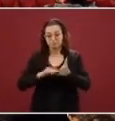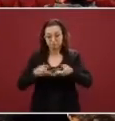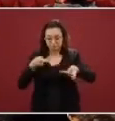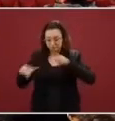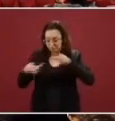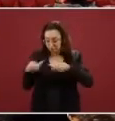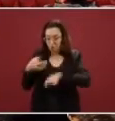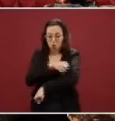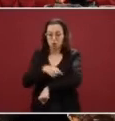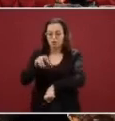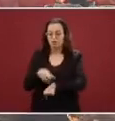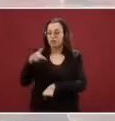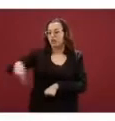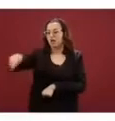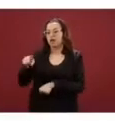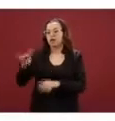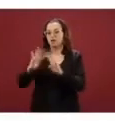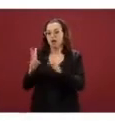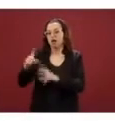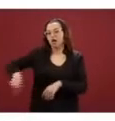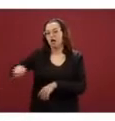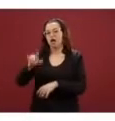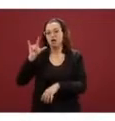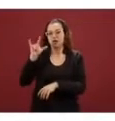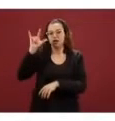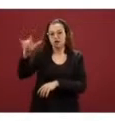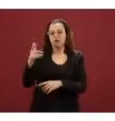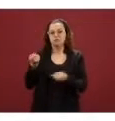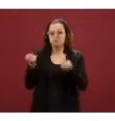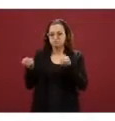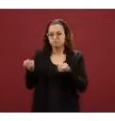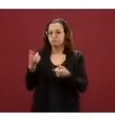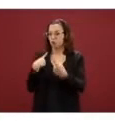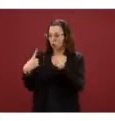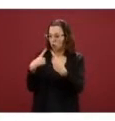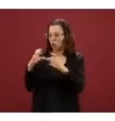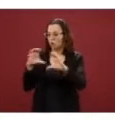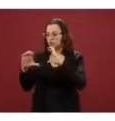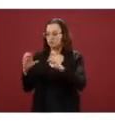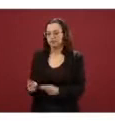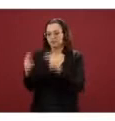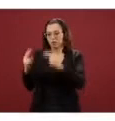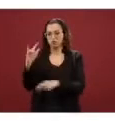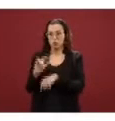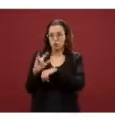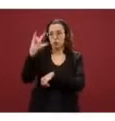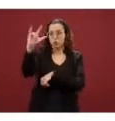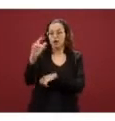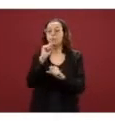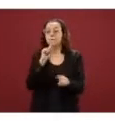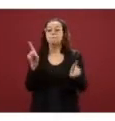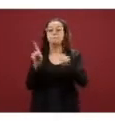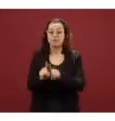con la Agencia Federal de Aeronáutica Civil para promover esta comunicación efectiva con la industria aeronáutica y, a su vez, para